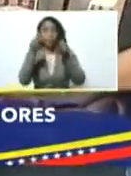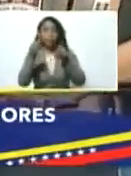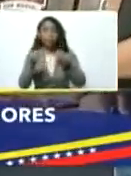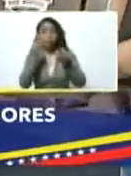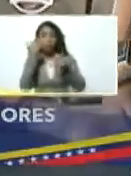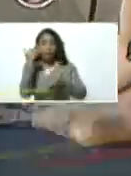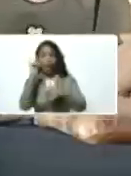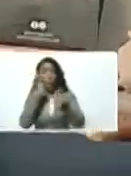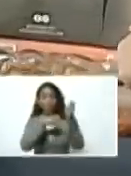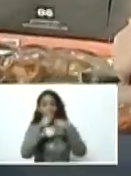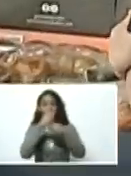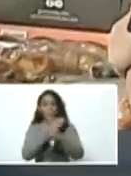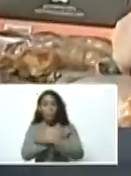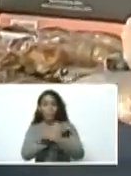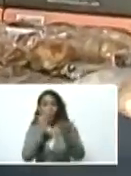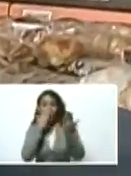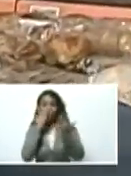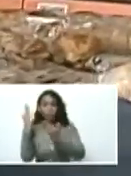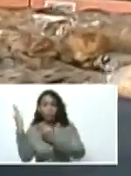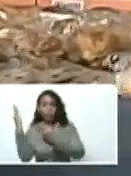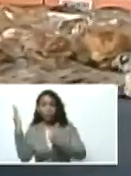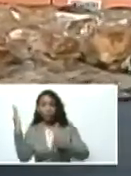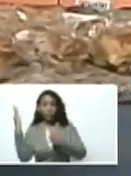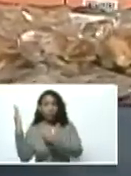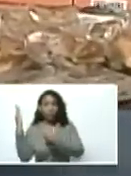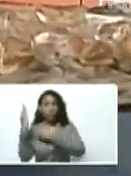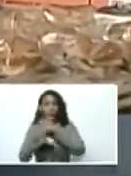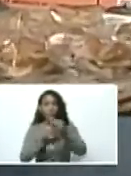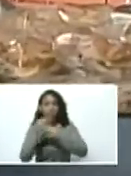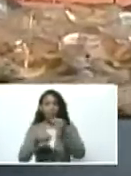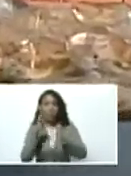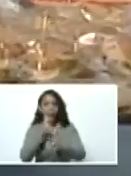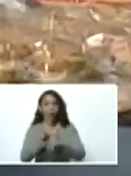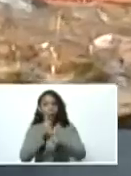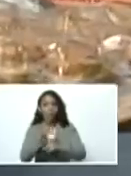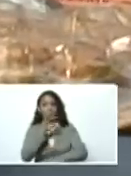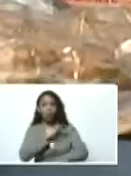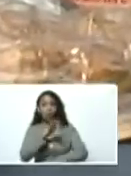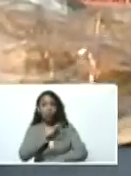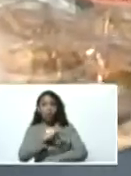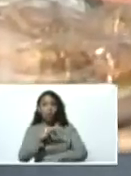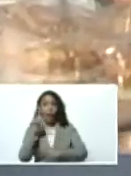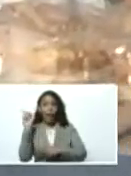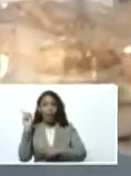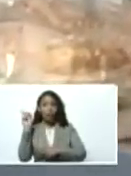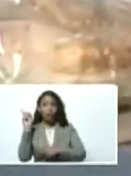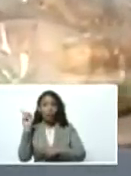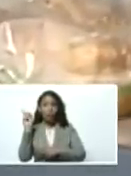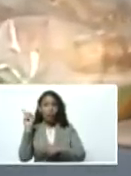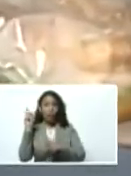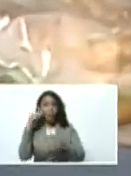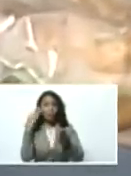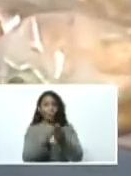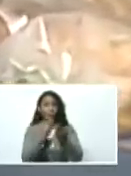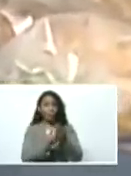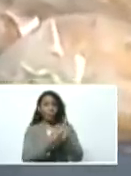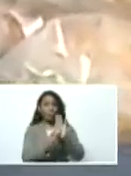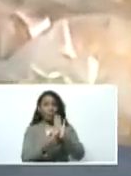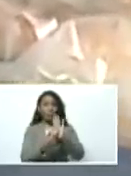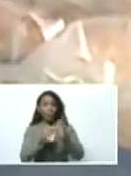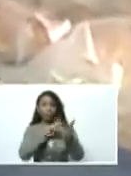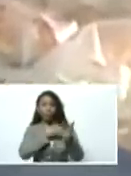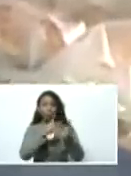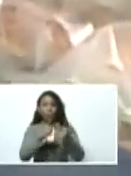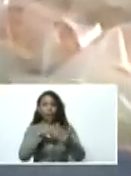que ellos están ofreciendo, están establecidos, consolidados en las redes sociales. Son parte de las demostraciones de esa